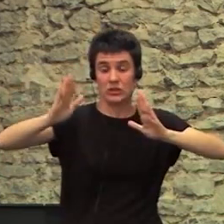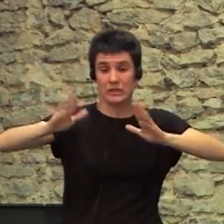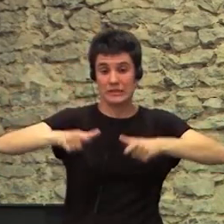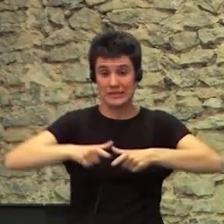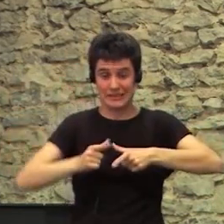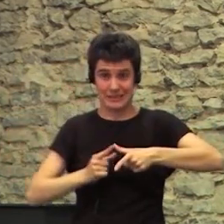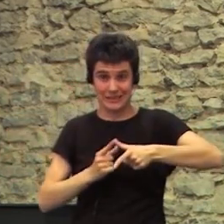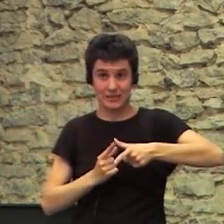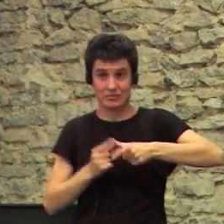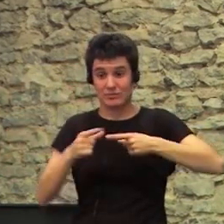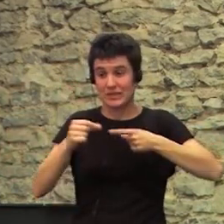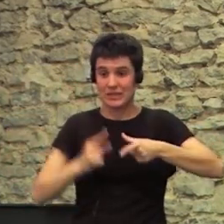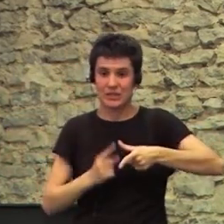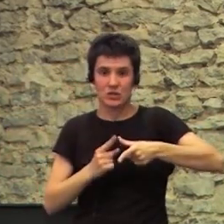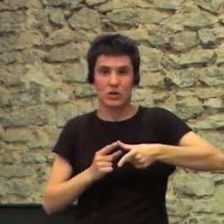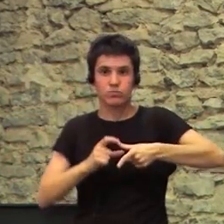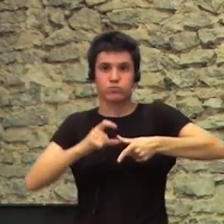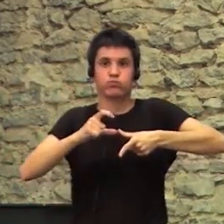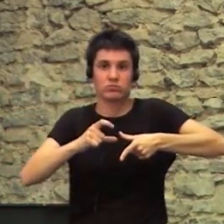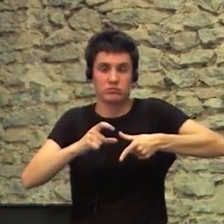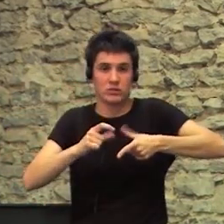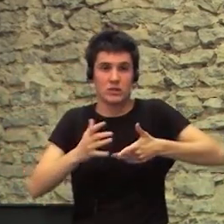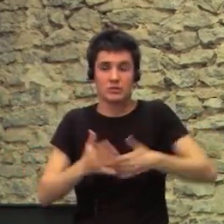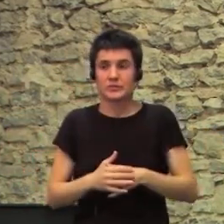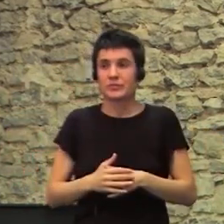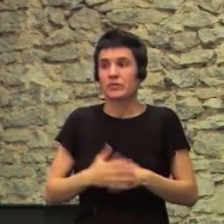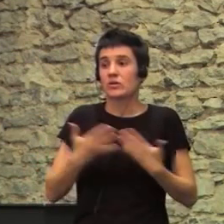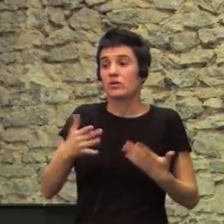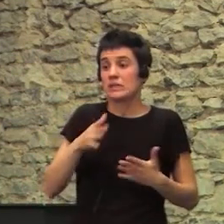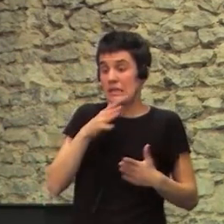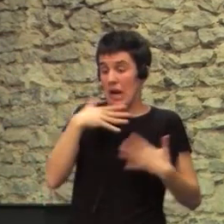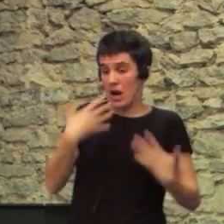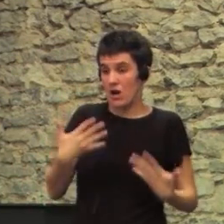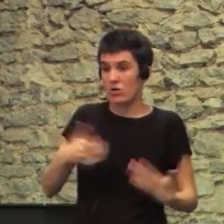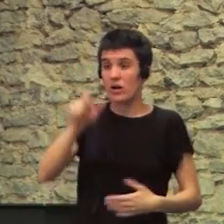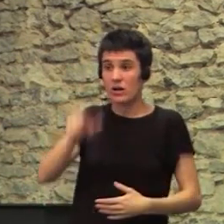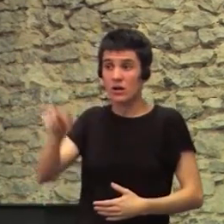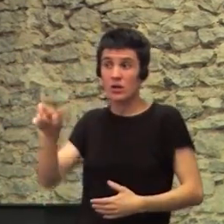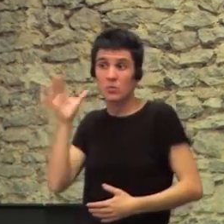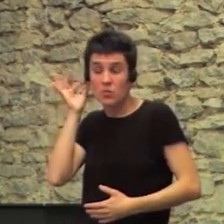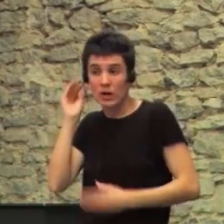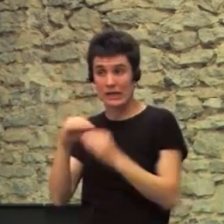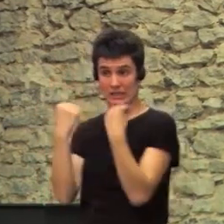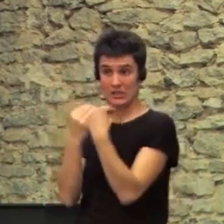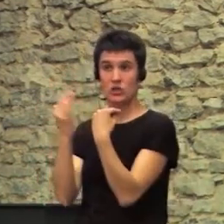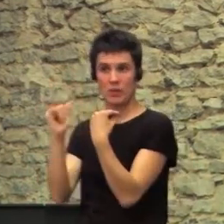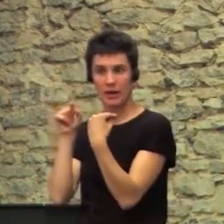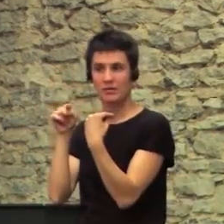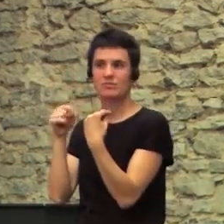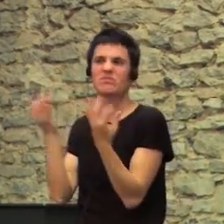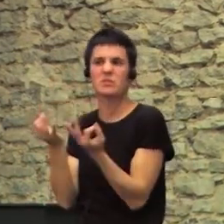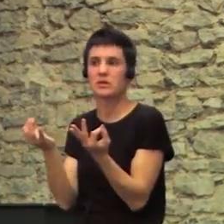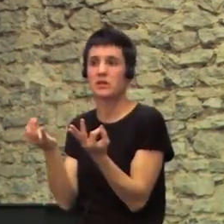clítoris pues es más grande normalmente. ¿Qué pasa hoy en día con mujeres con hiperplasia suprarrenal congénita? Hay